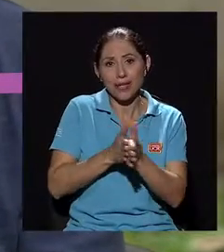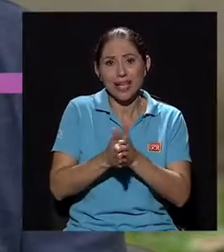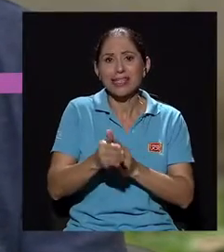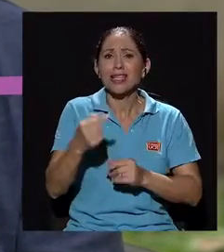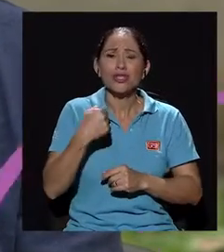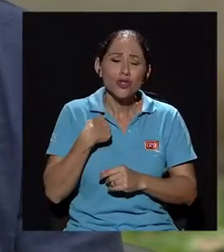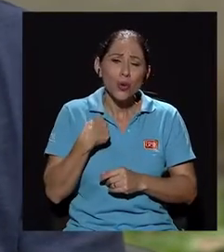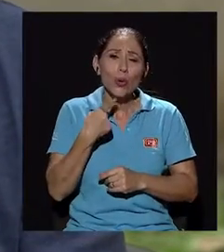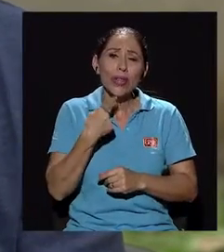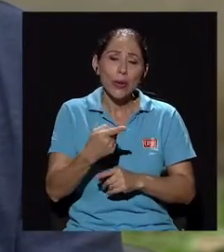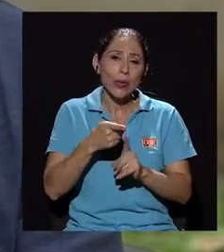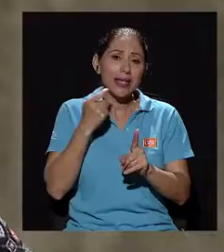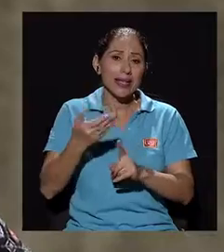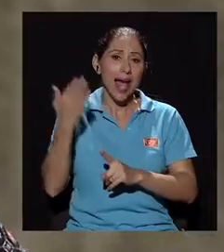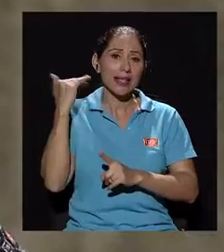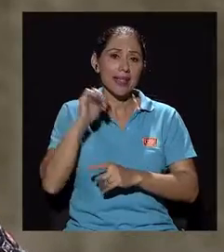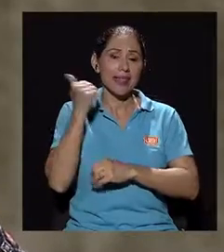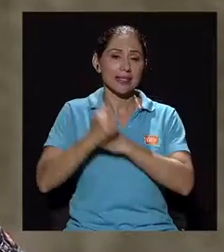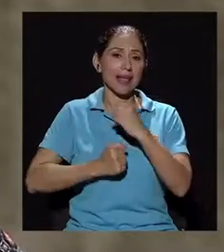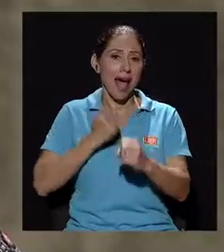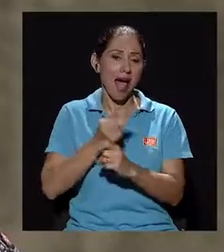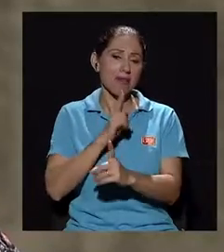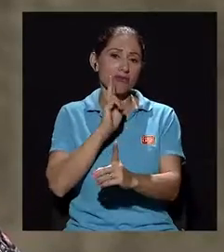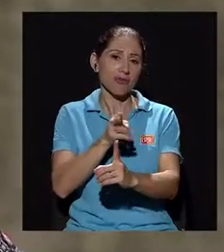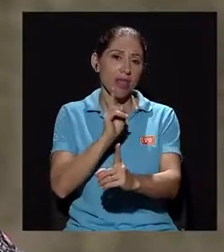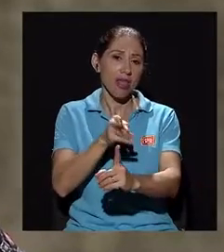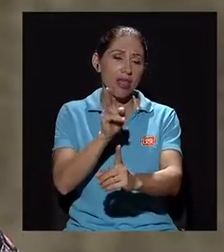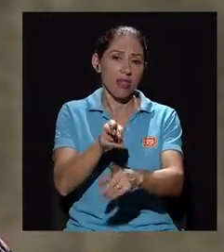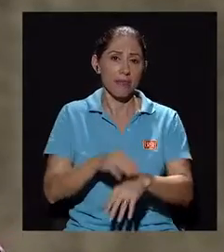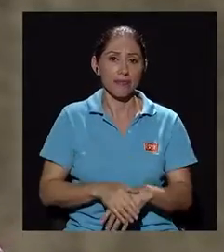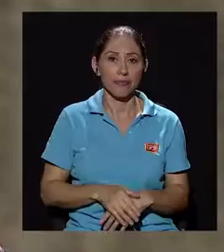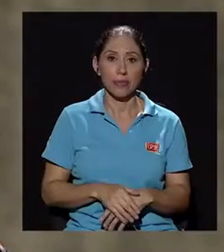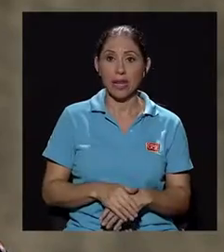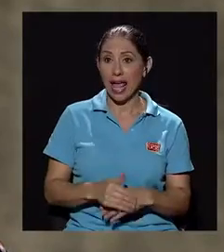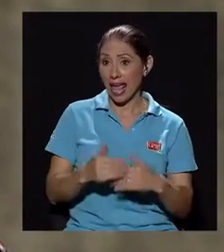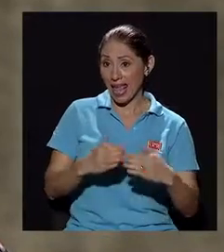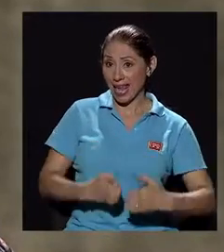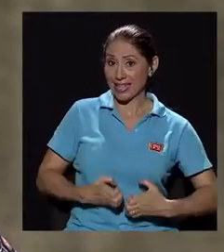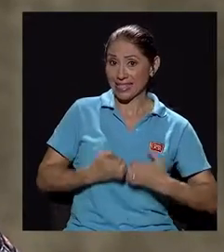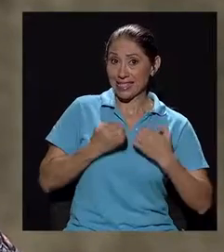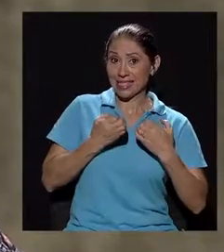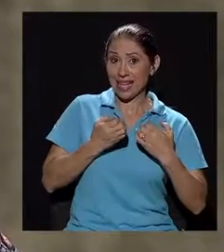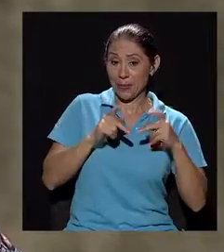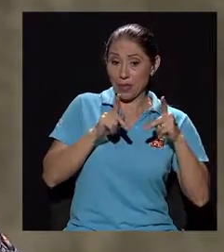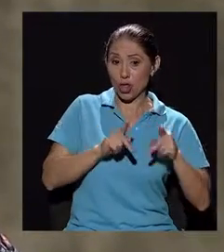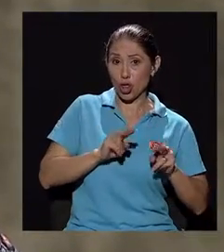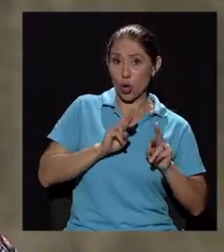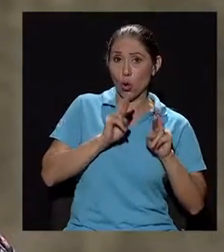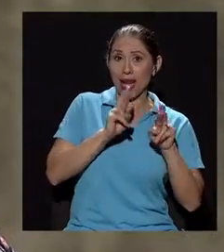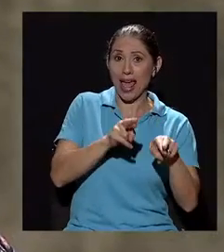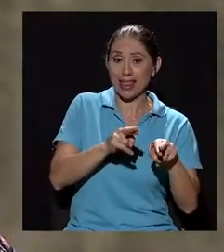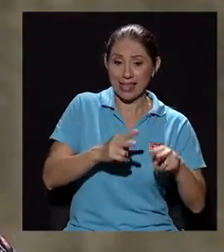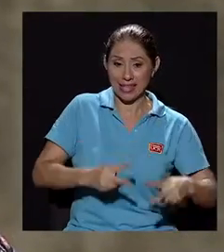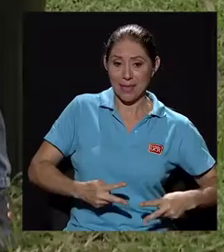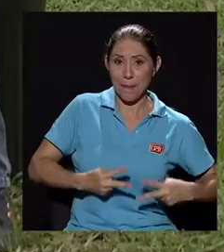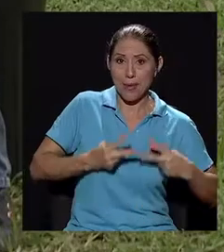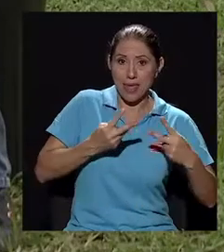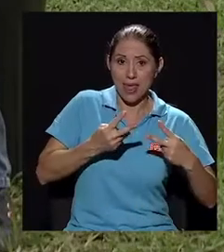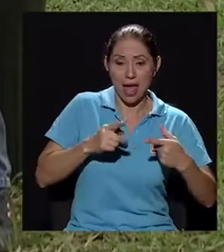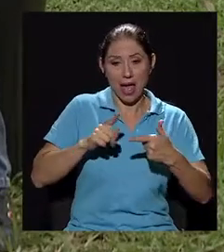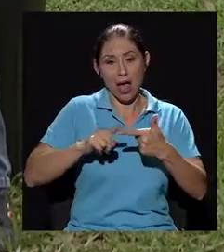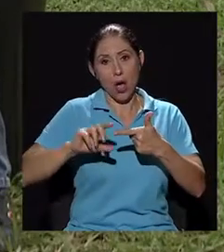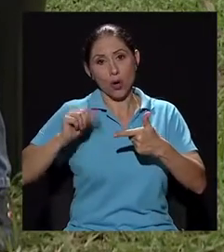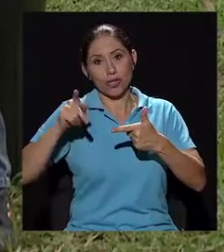diciendo desde hace 10 años, de hecho. ¿Existen donantes en vida y donantes fallecidos? Sí.